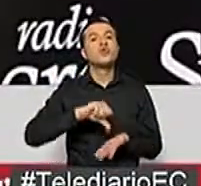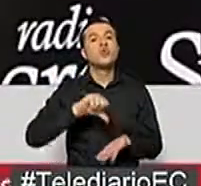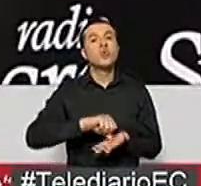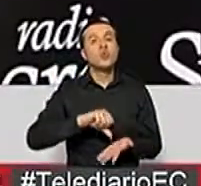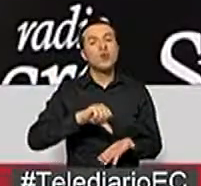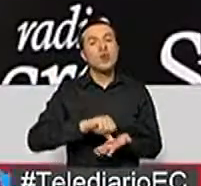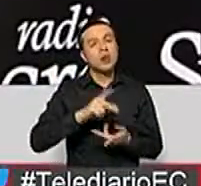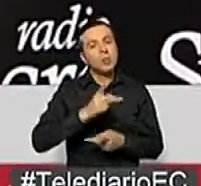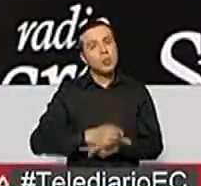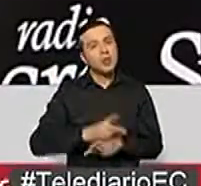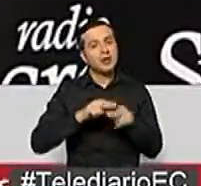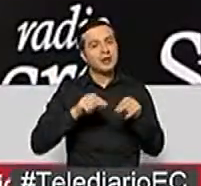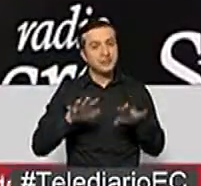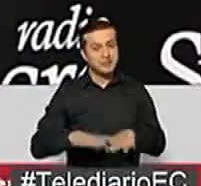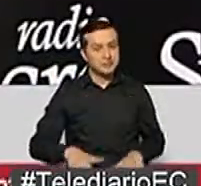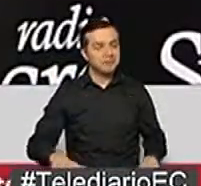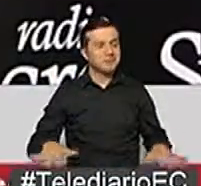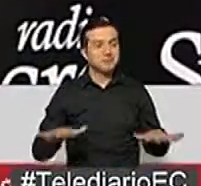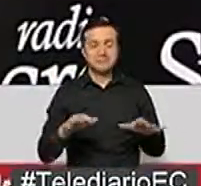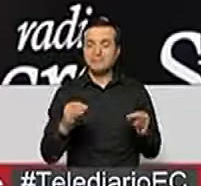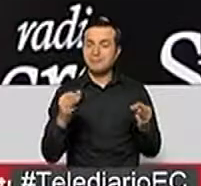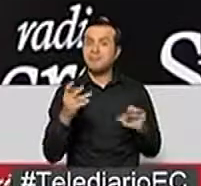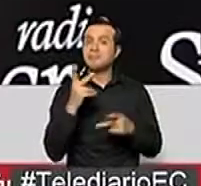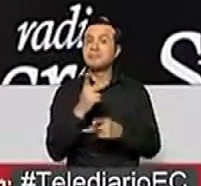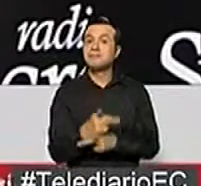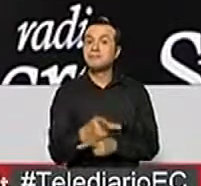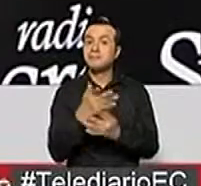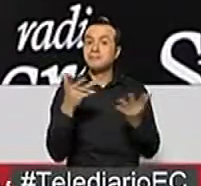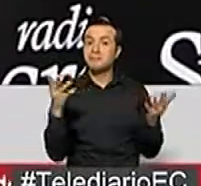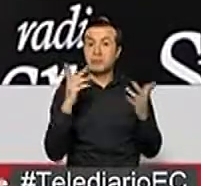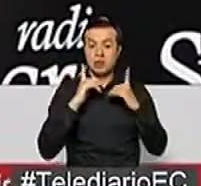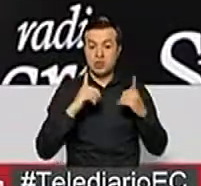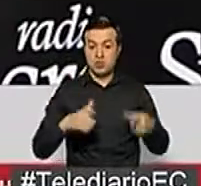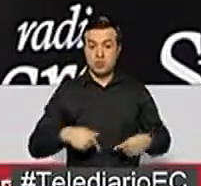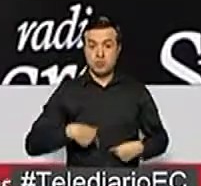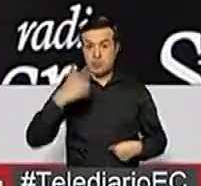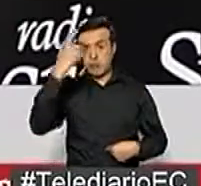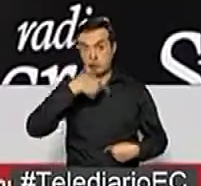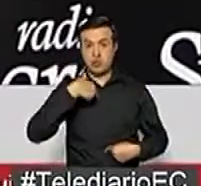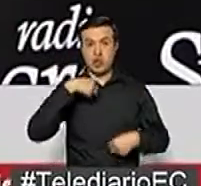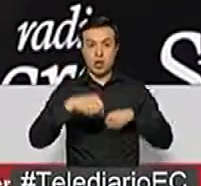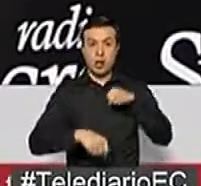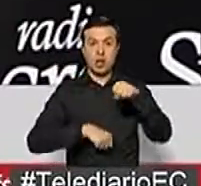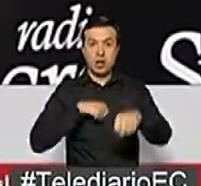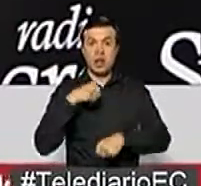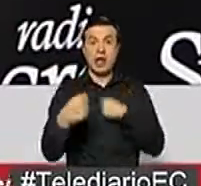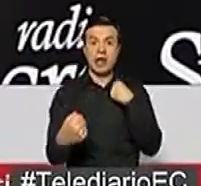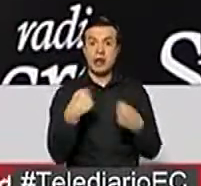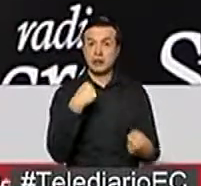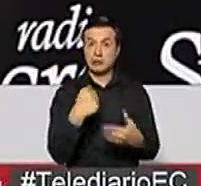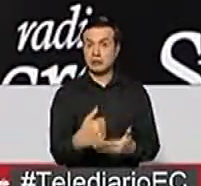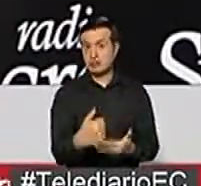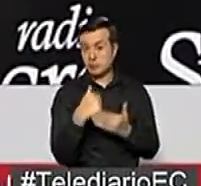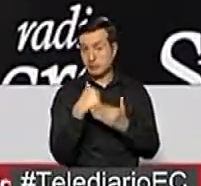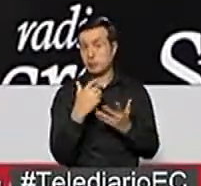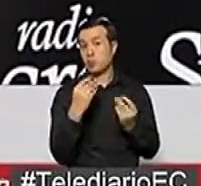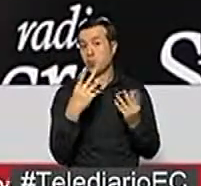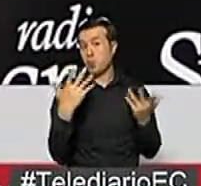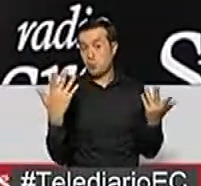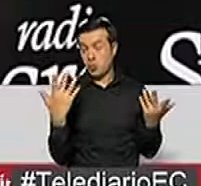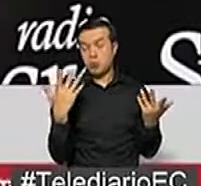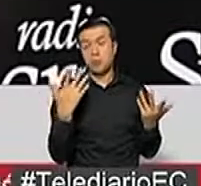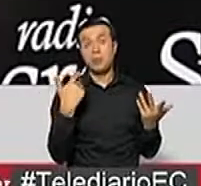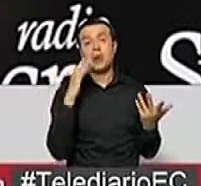verde, protectora del medio ambiente, protectora de la salud de la gente y brindándole las